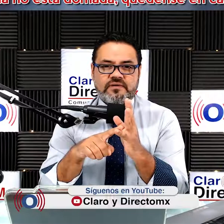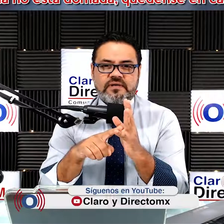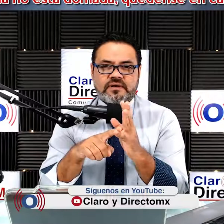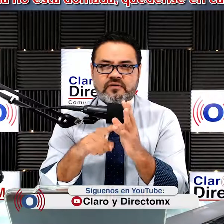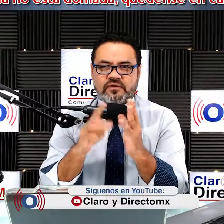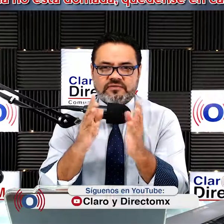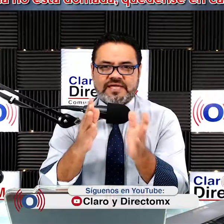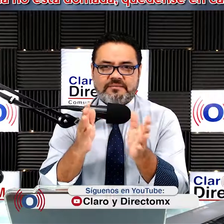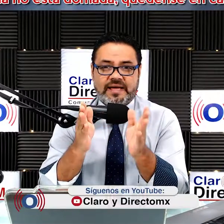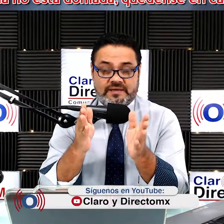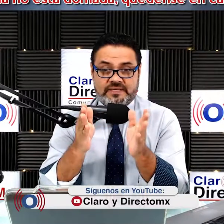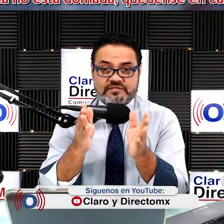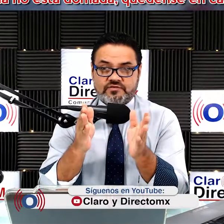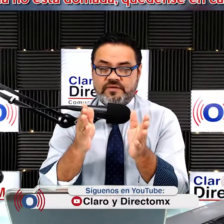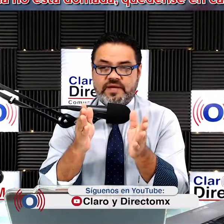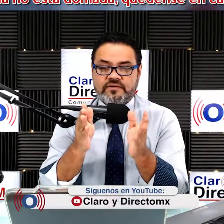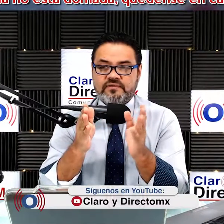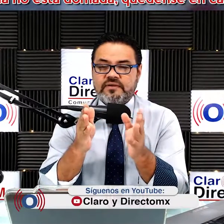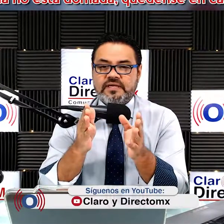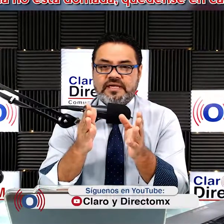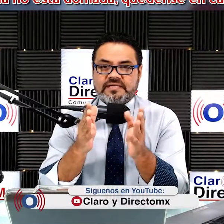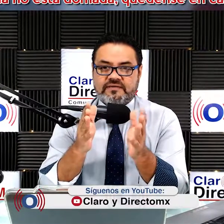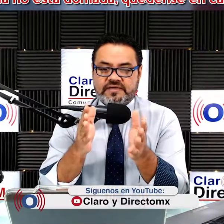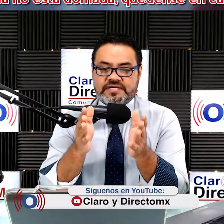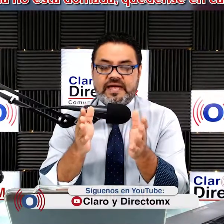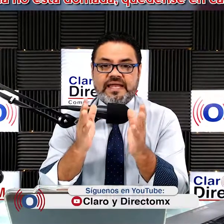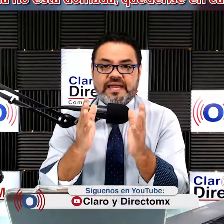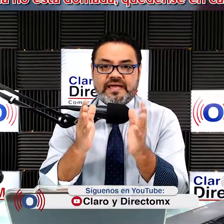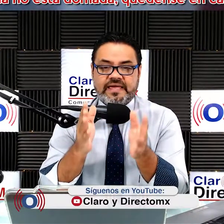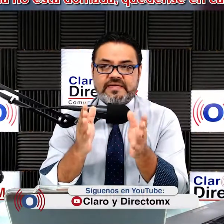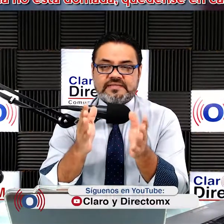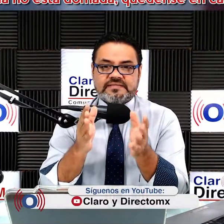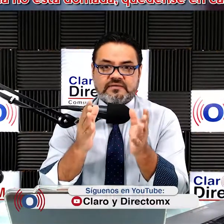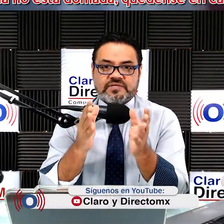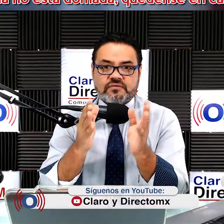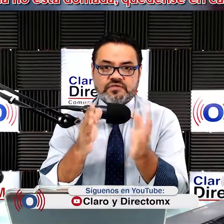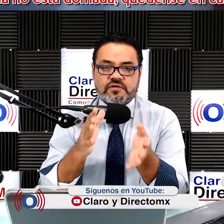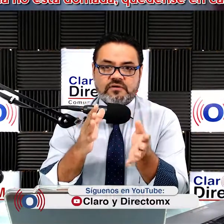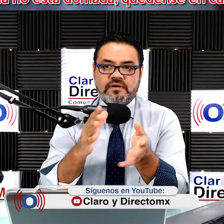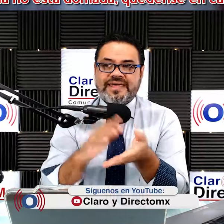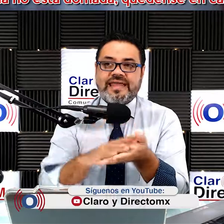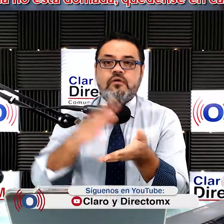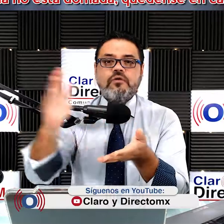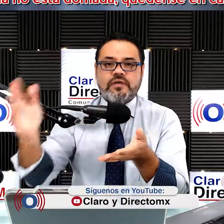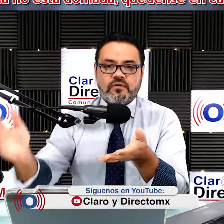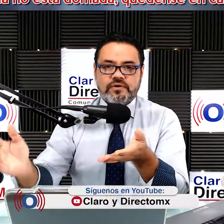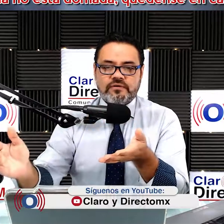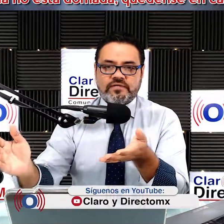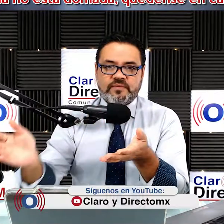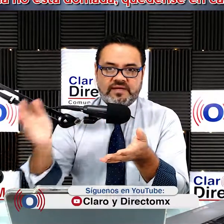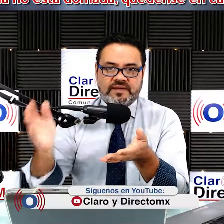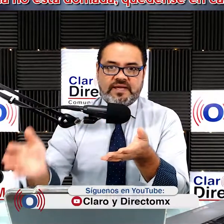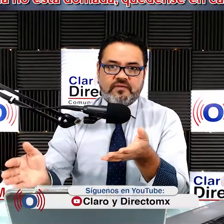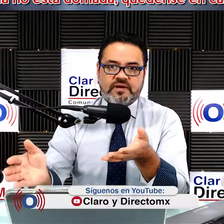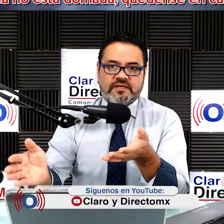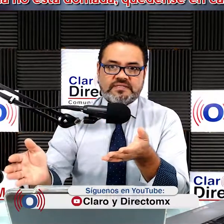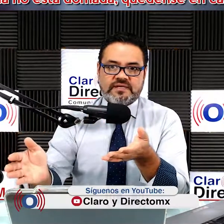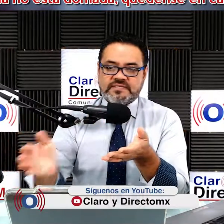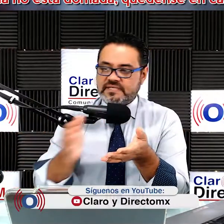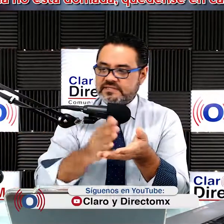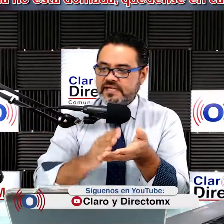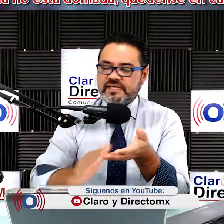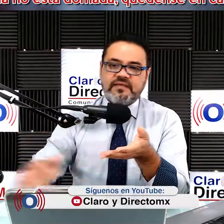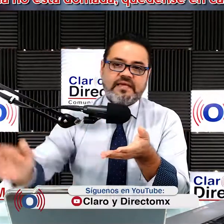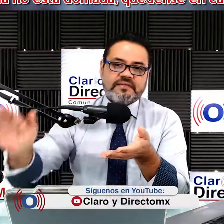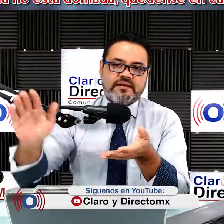mayo. Recordemos que el 18 de mayo es la fecha en la que se nos anunció que el 1 de junio terminaba la jornada de